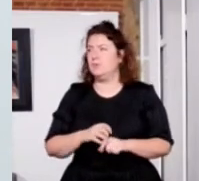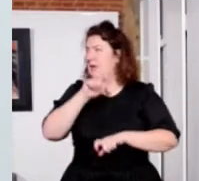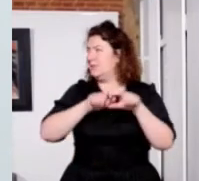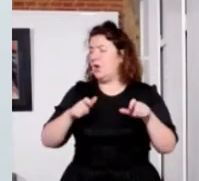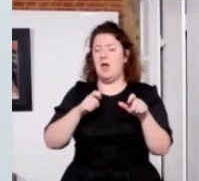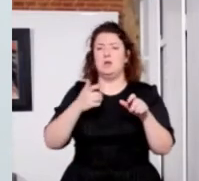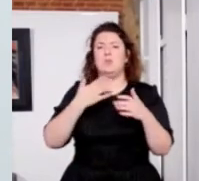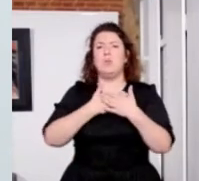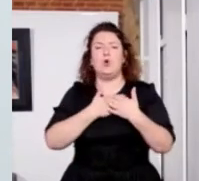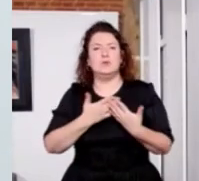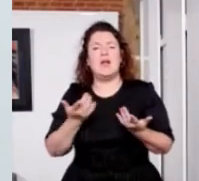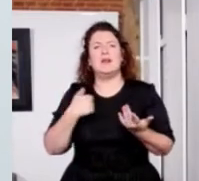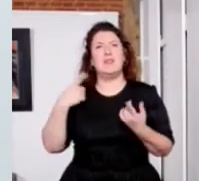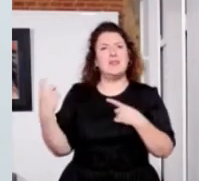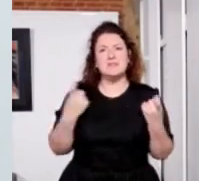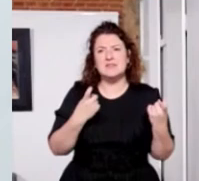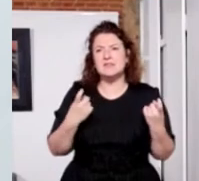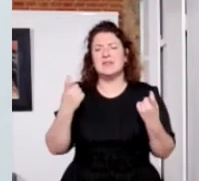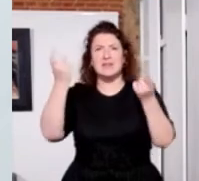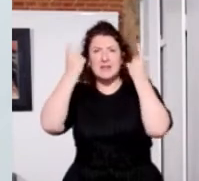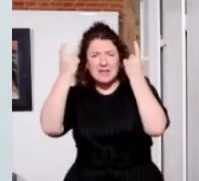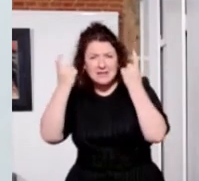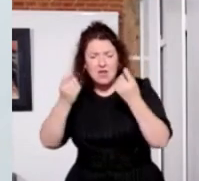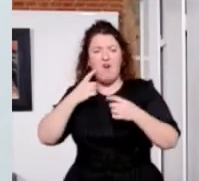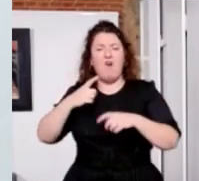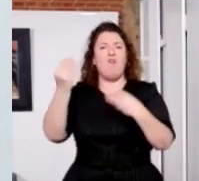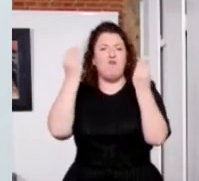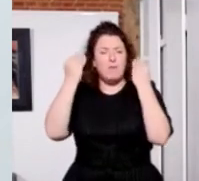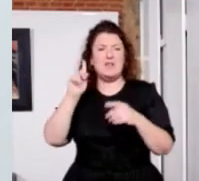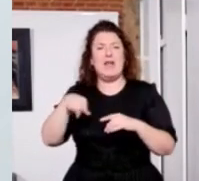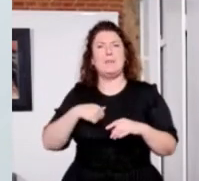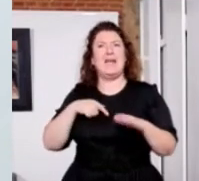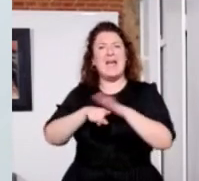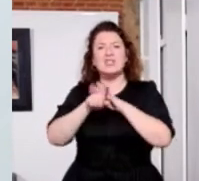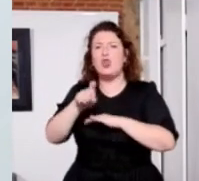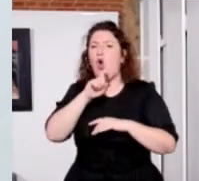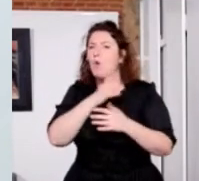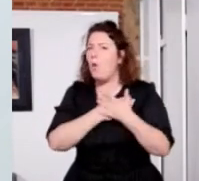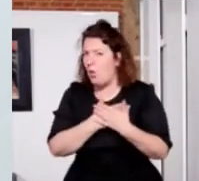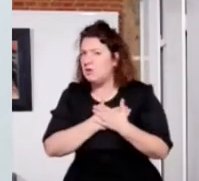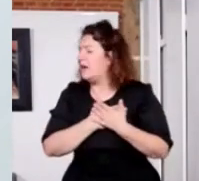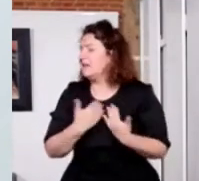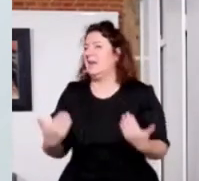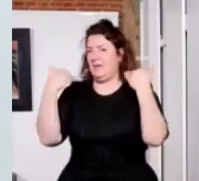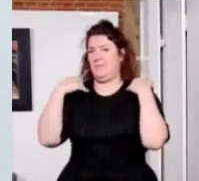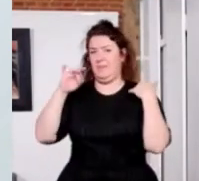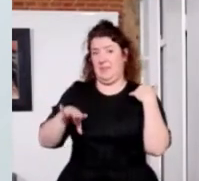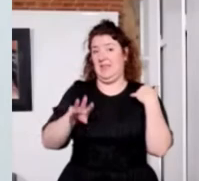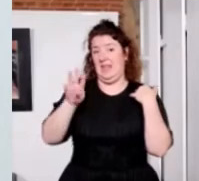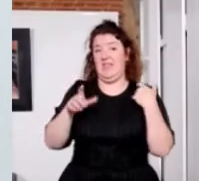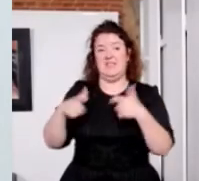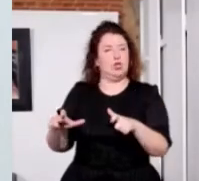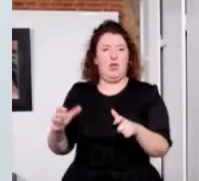que creer en los buenos ciclos de gestión del voluntariado, y eso es una responsabilidad de las entidades del tercer